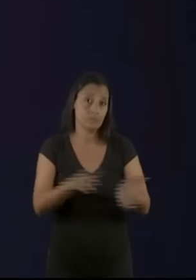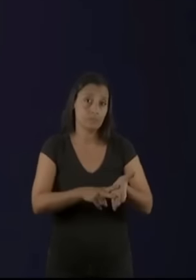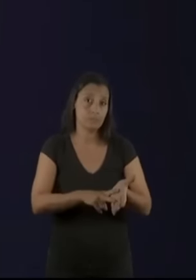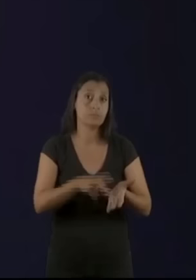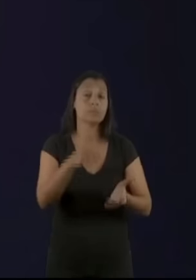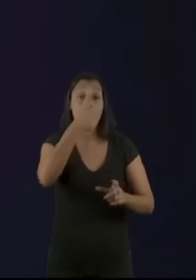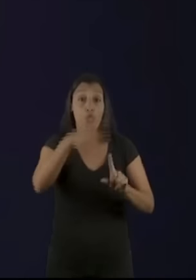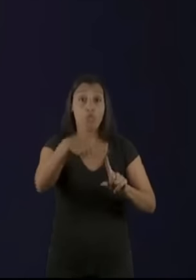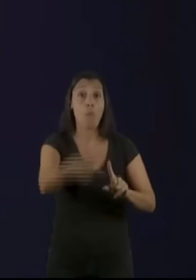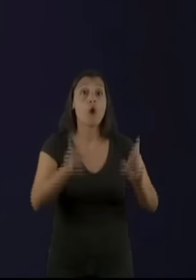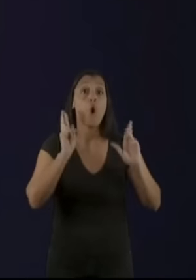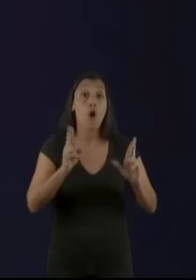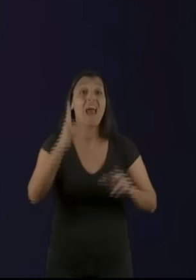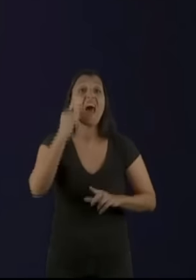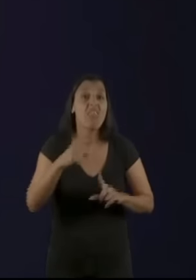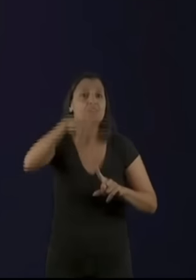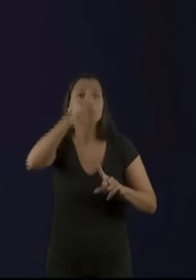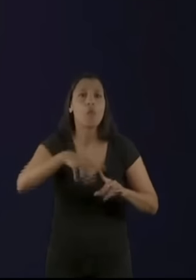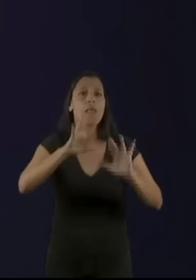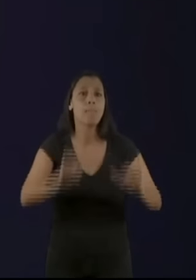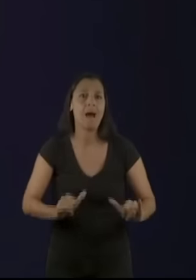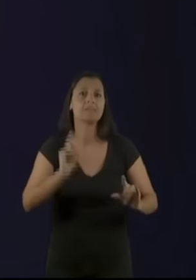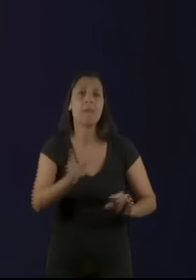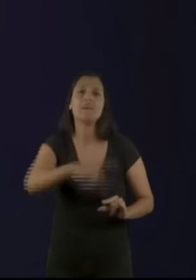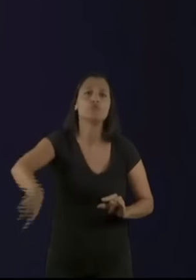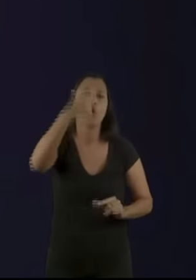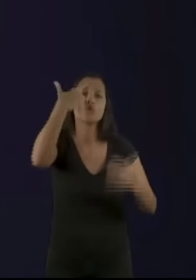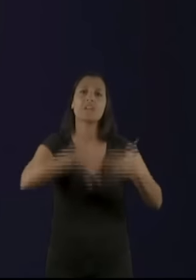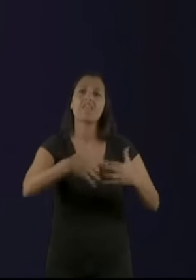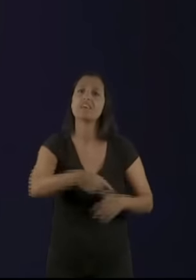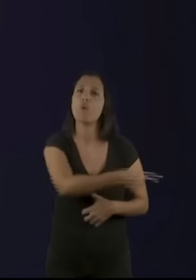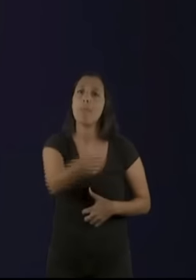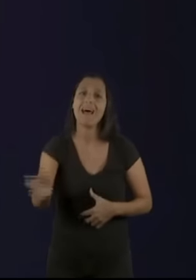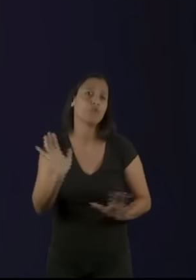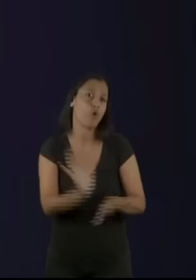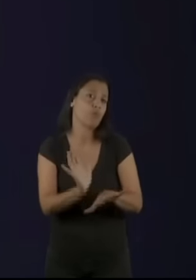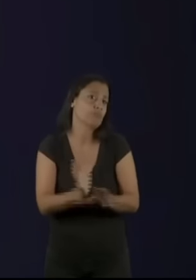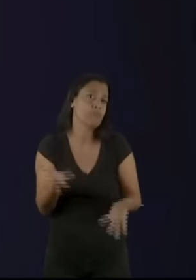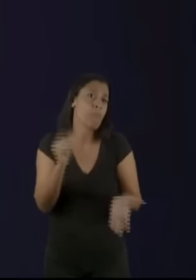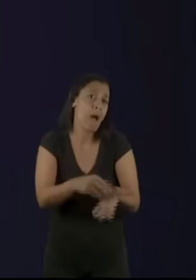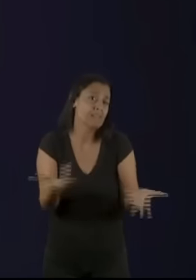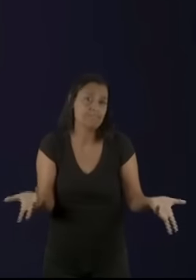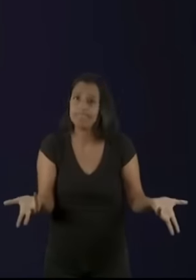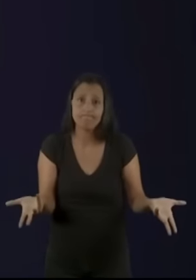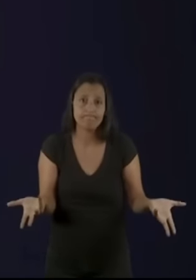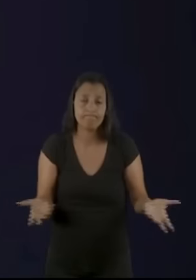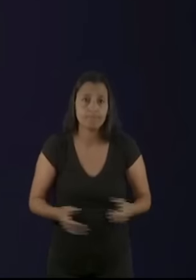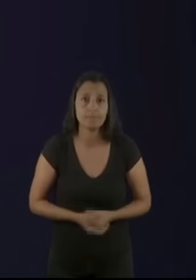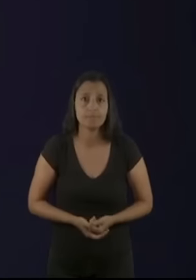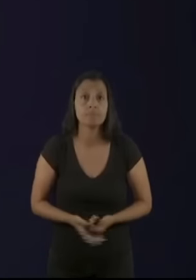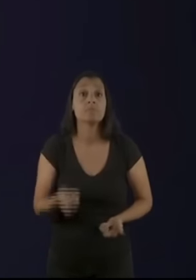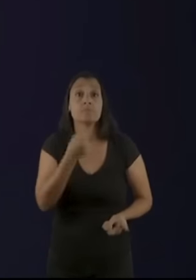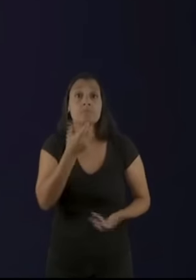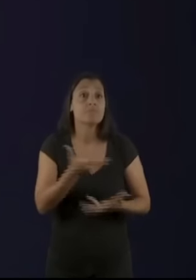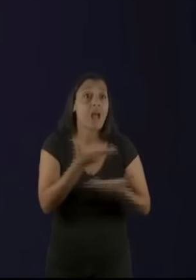un día en paz y de de de de reflexión para todos Ese es el mensaje no hay mucho más para decir y en tal caso si hay